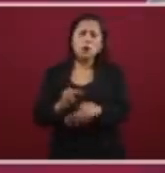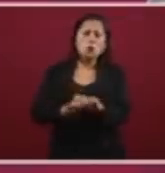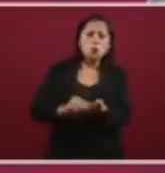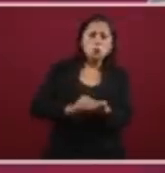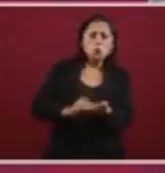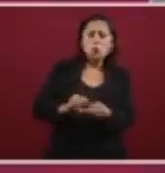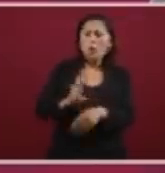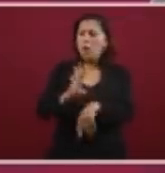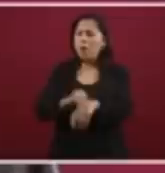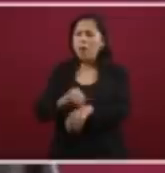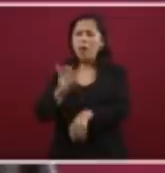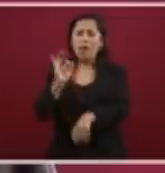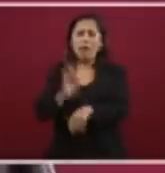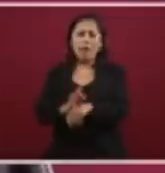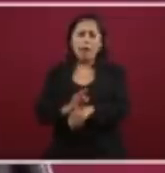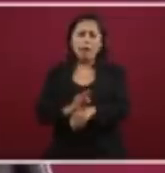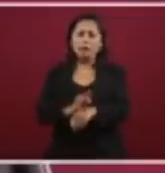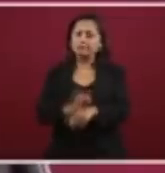esté